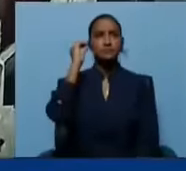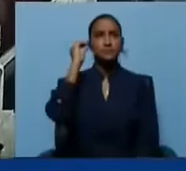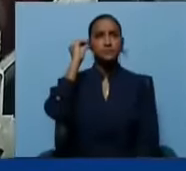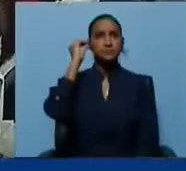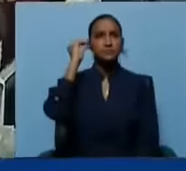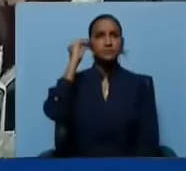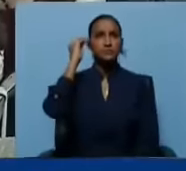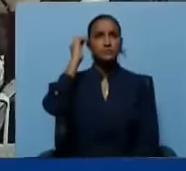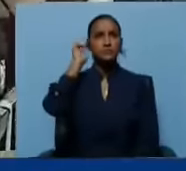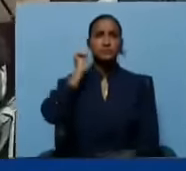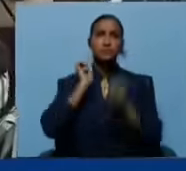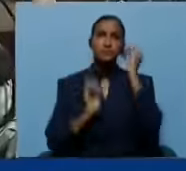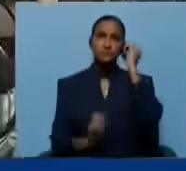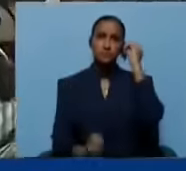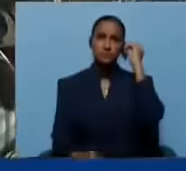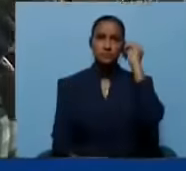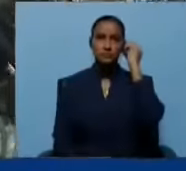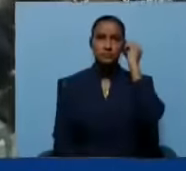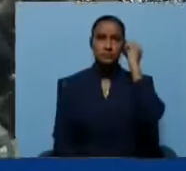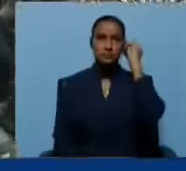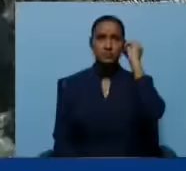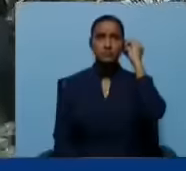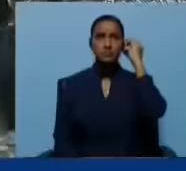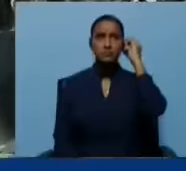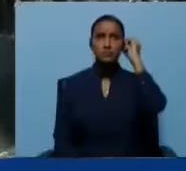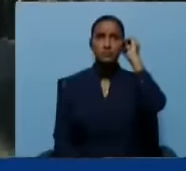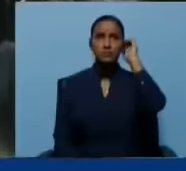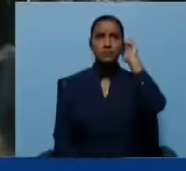¿cómo se llama cuando hay una guerra? Causas bellis.